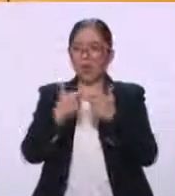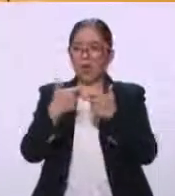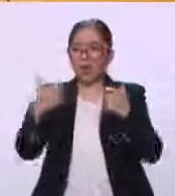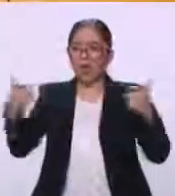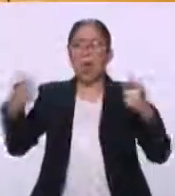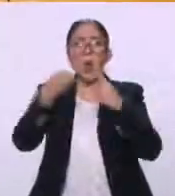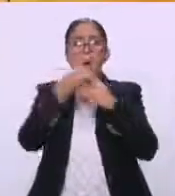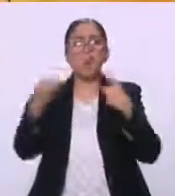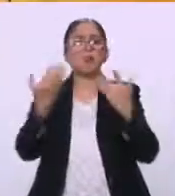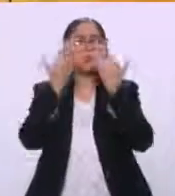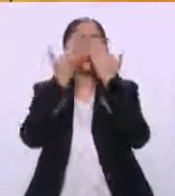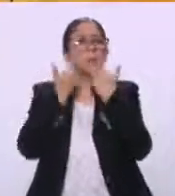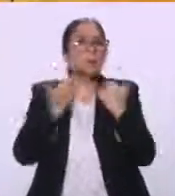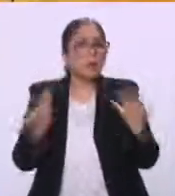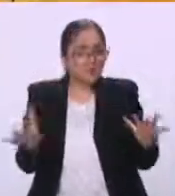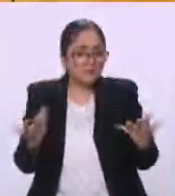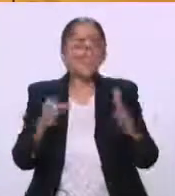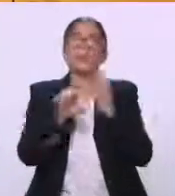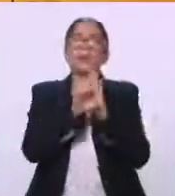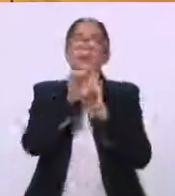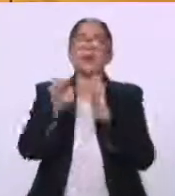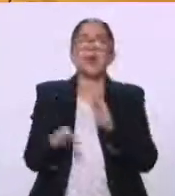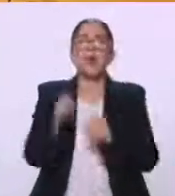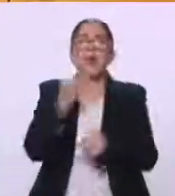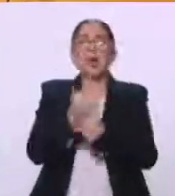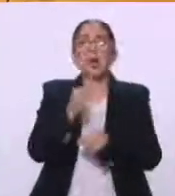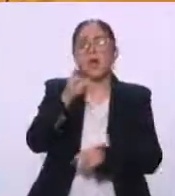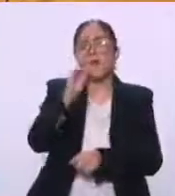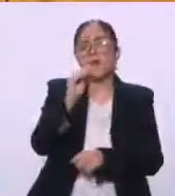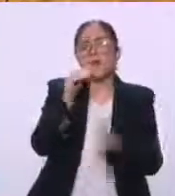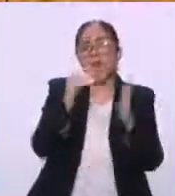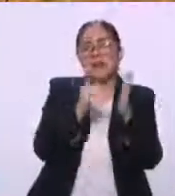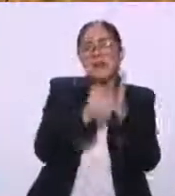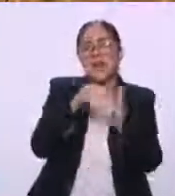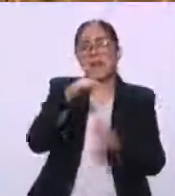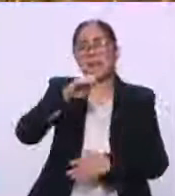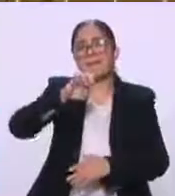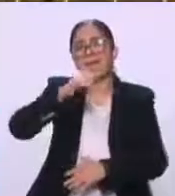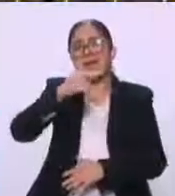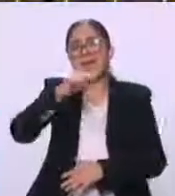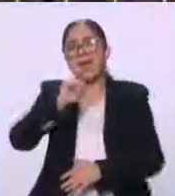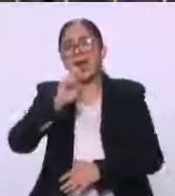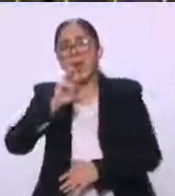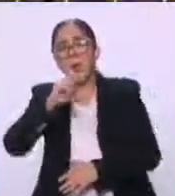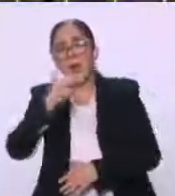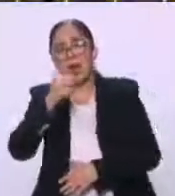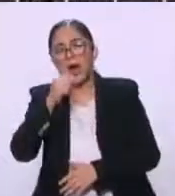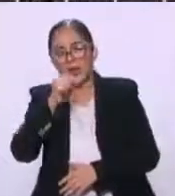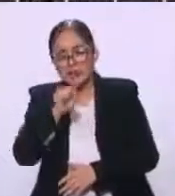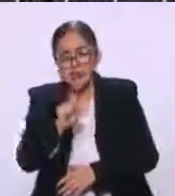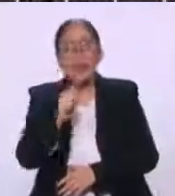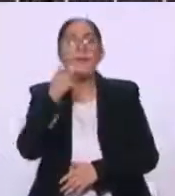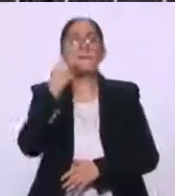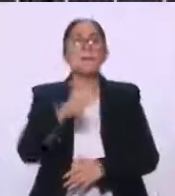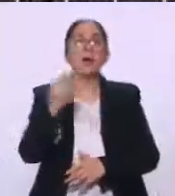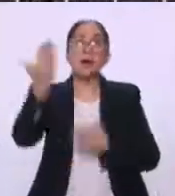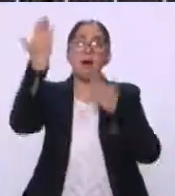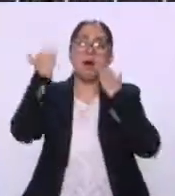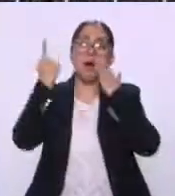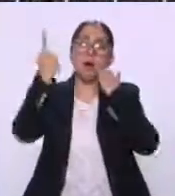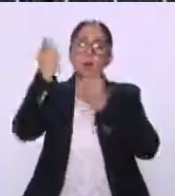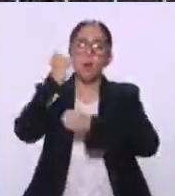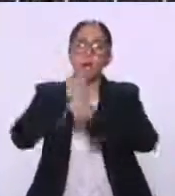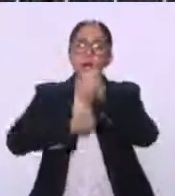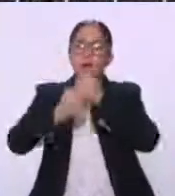se pueden generar 90,000 megawatts y la demanda máxima que se ha tenido en México, que fue el año pasado,